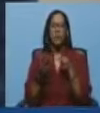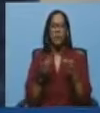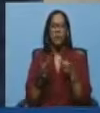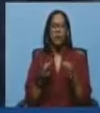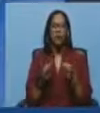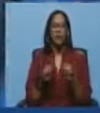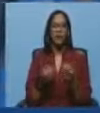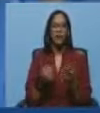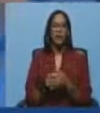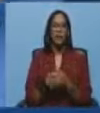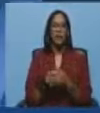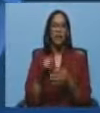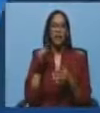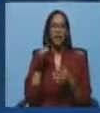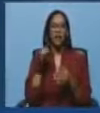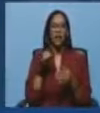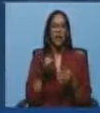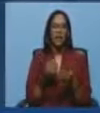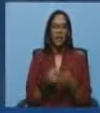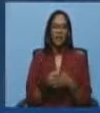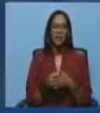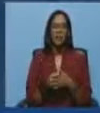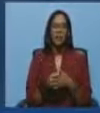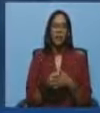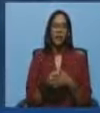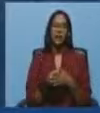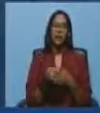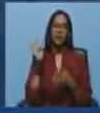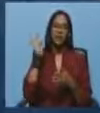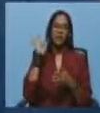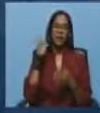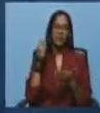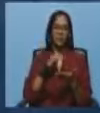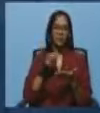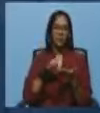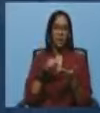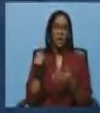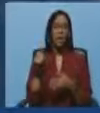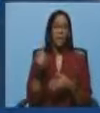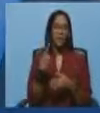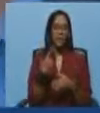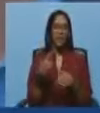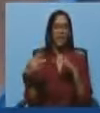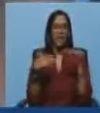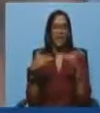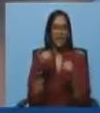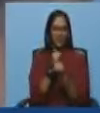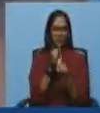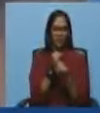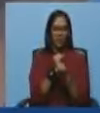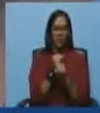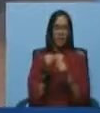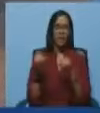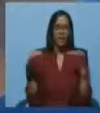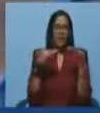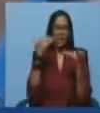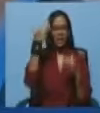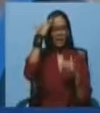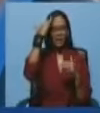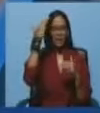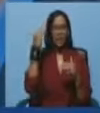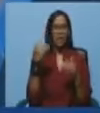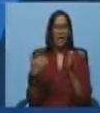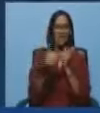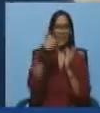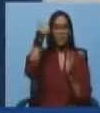intervención de la Asamblea. Una primera arista, que es el tema de la guerra digital, de la guerra cognitiva, donde te atacan a tu